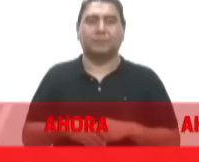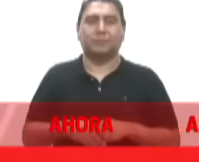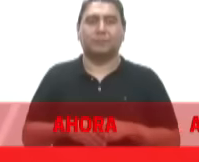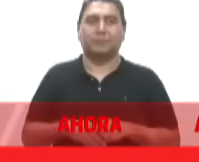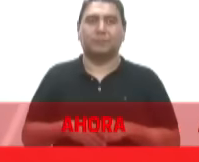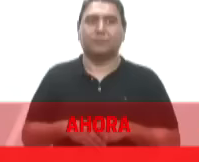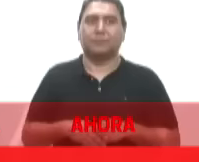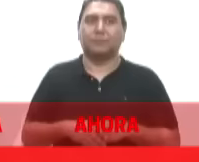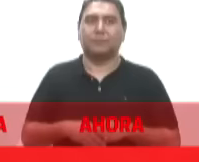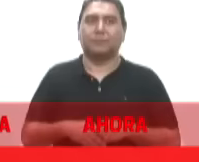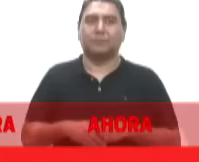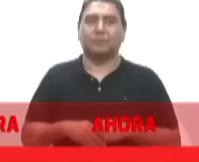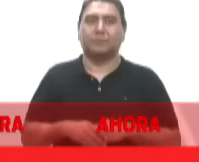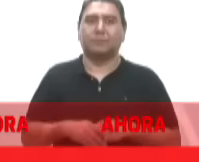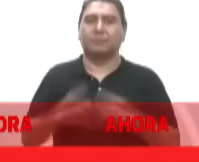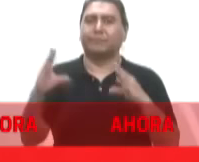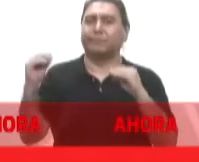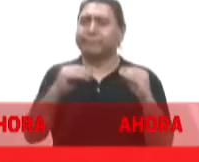Exacto.